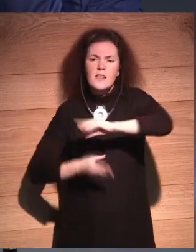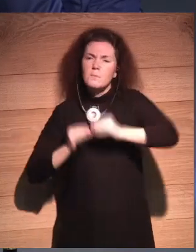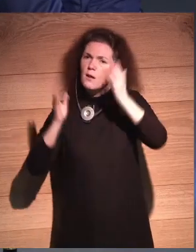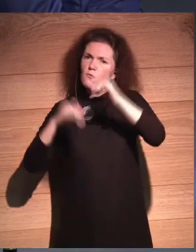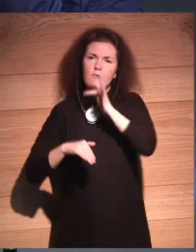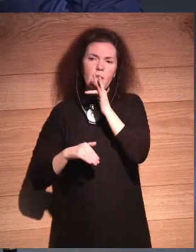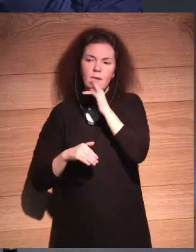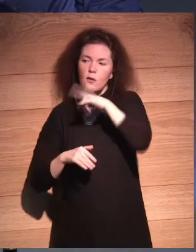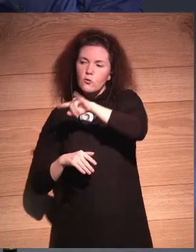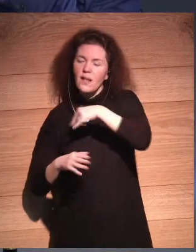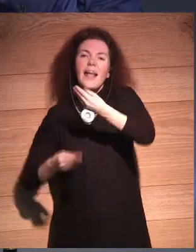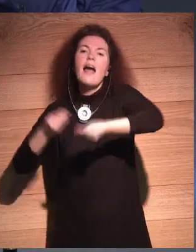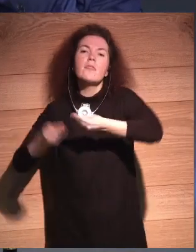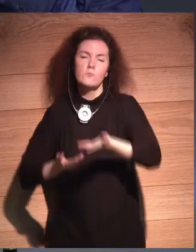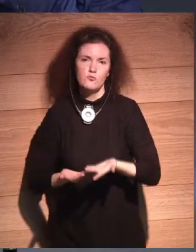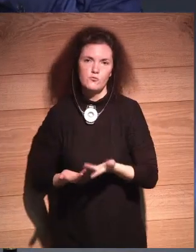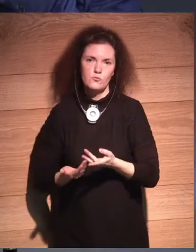adaptarse?